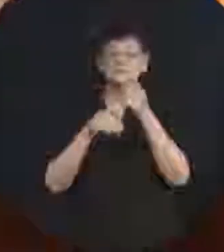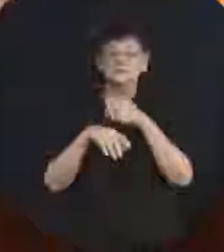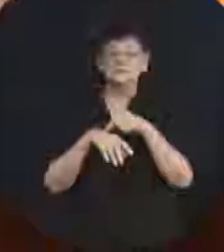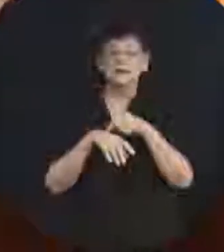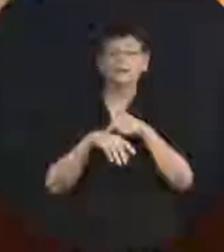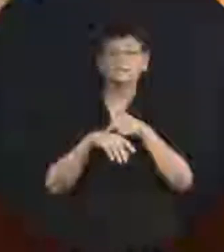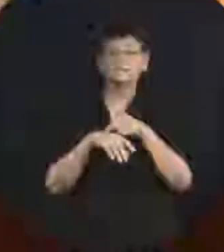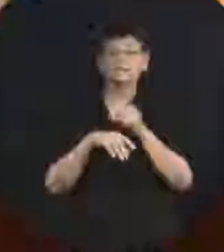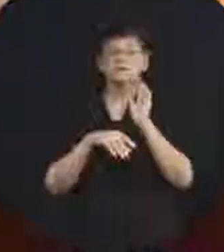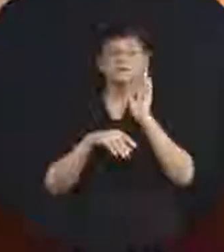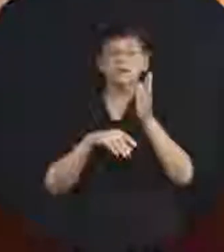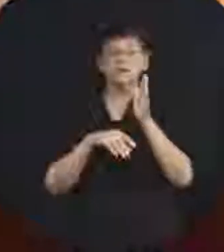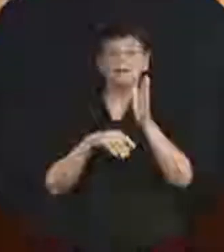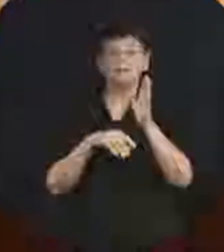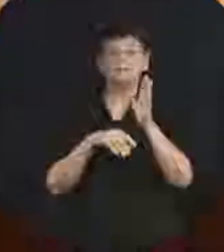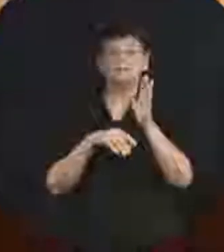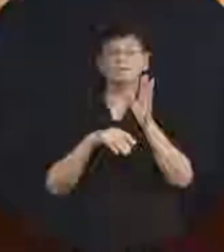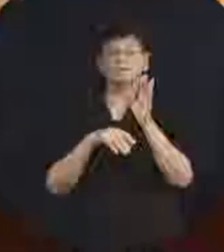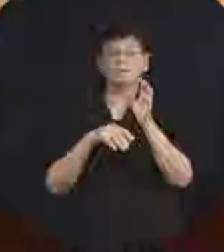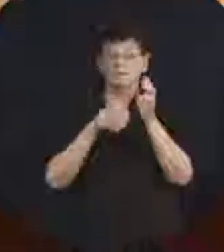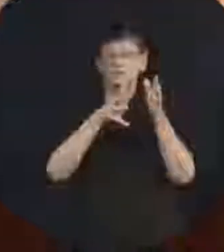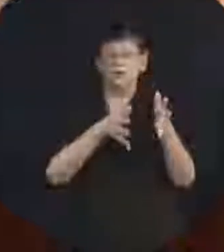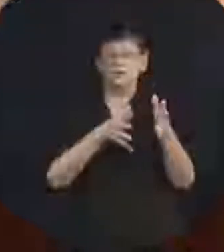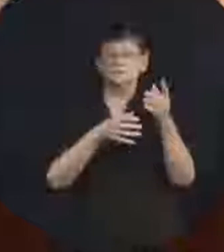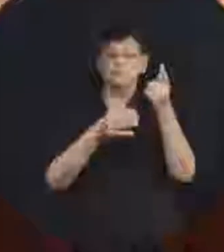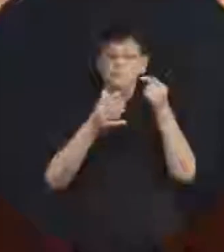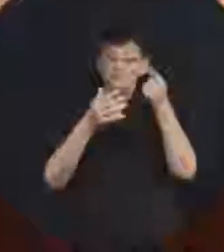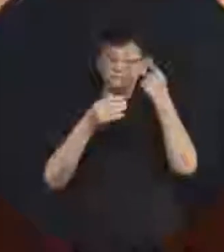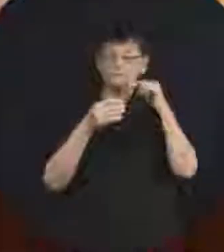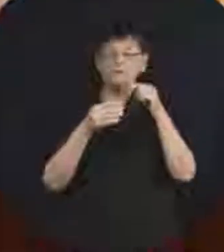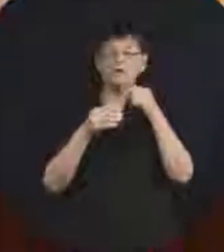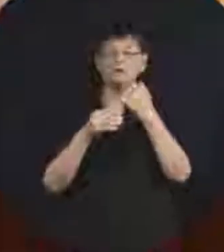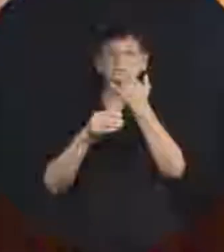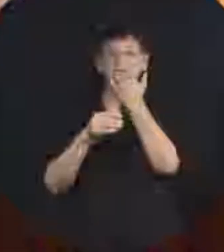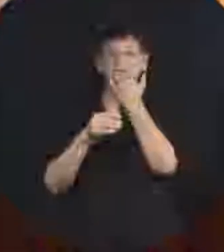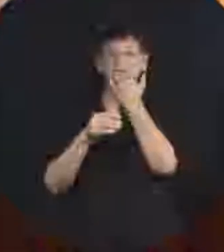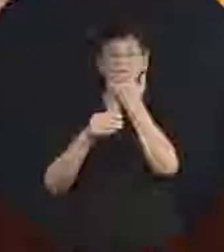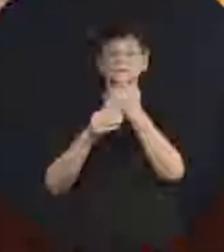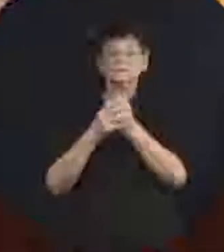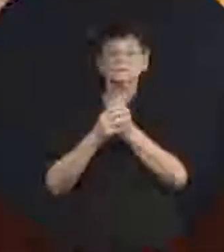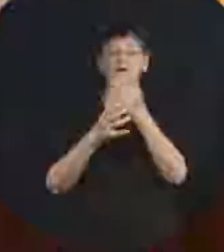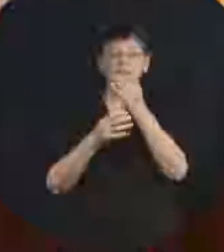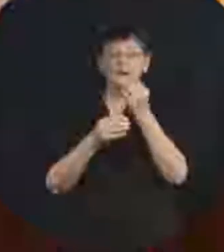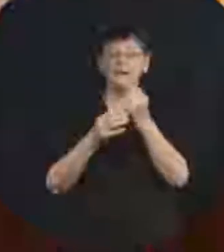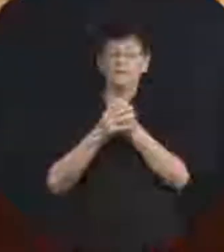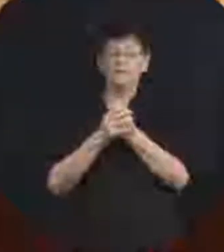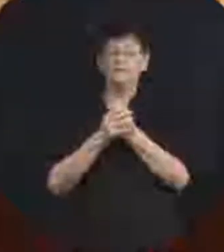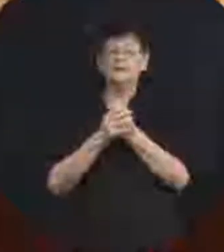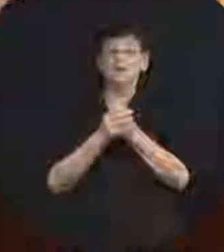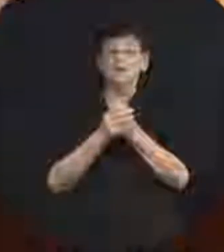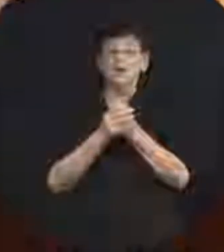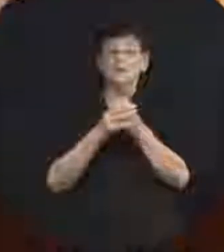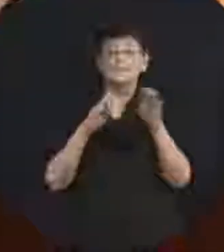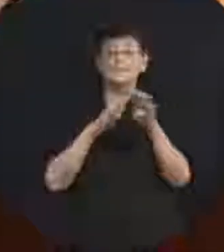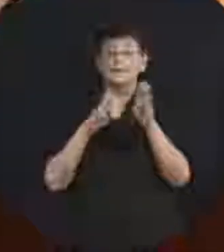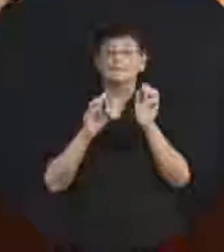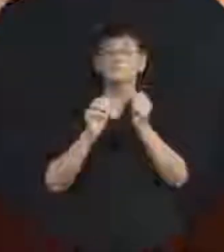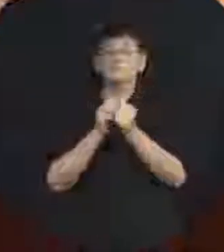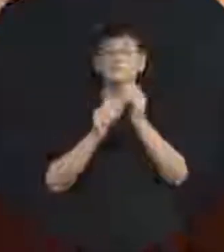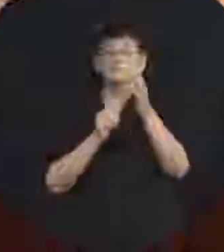y estamos agobiados por nuestras culpas, y reconfórtanos con tu